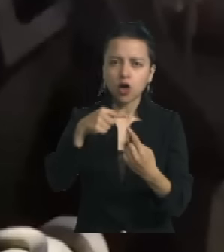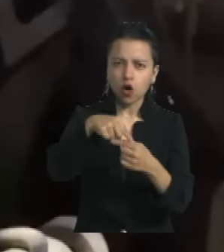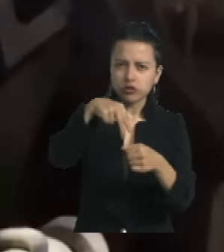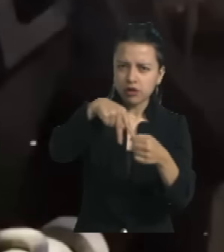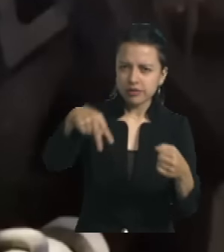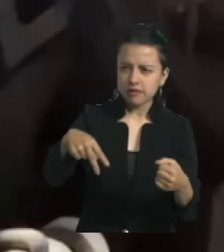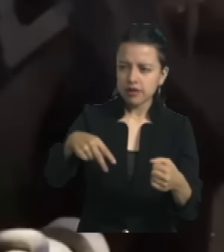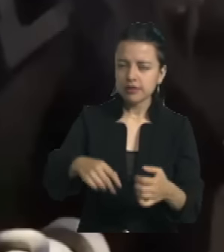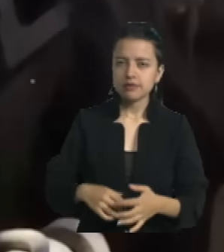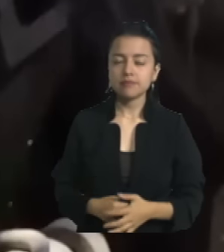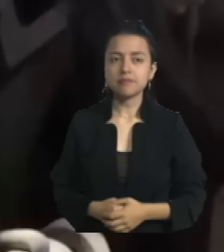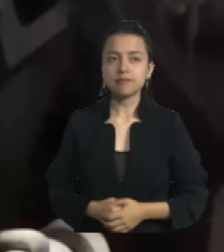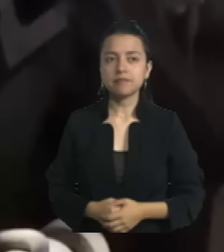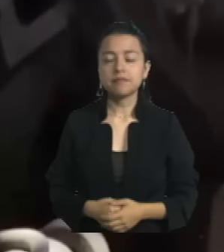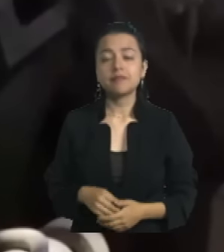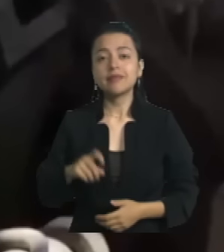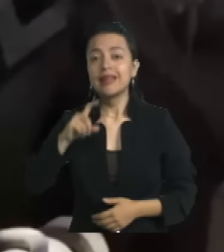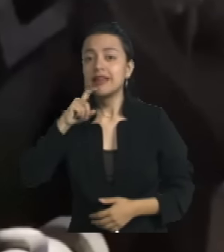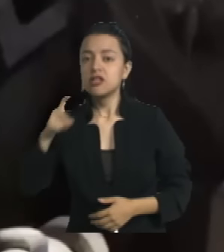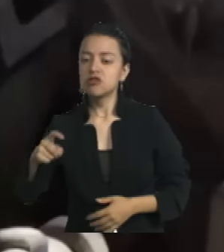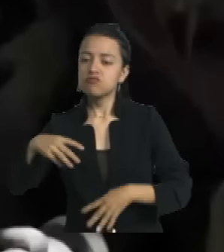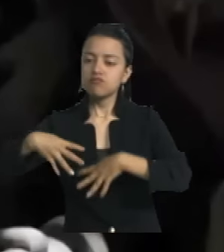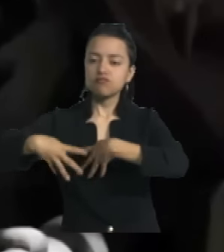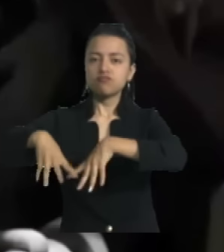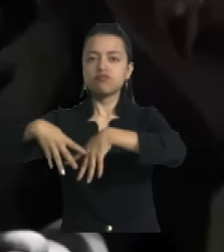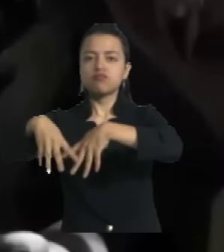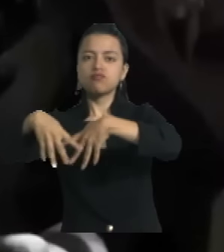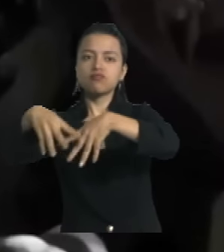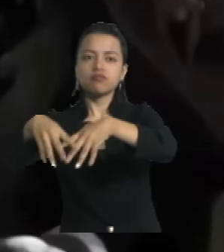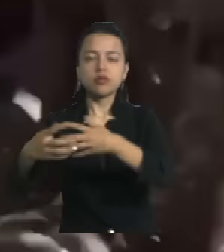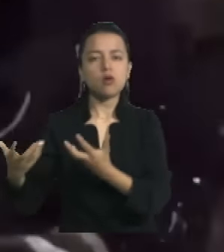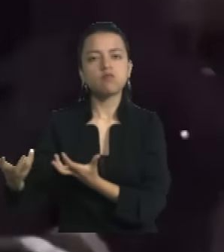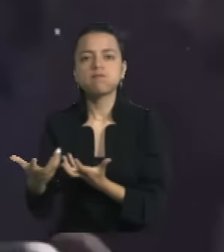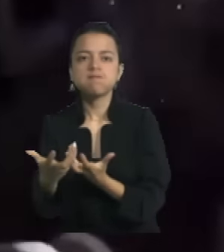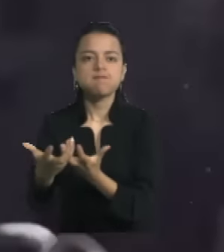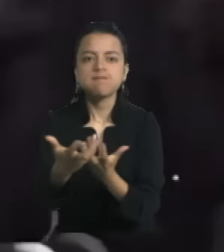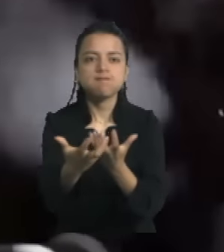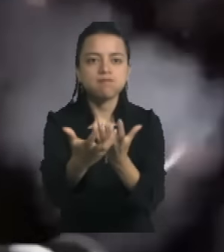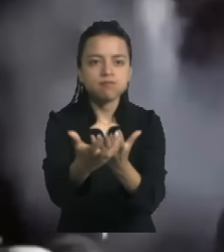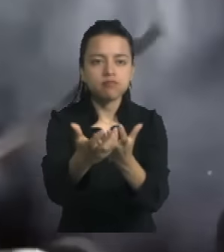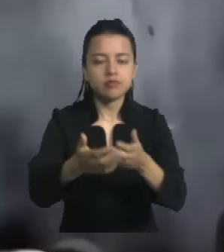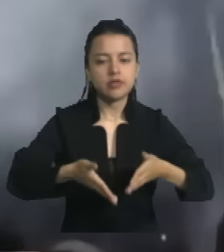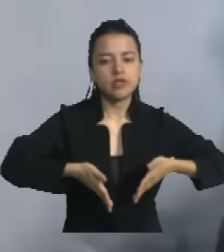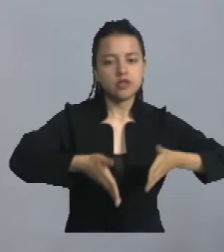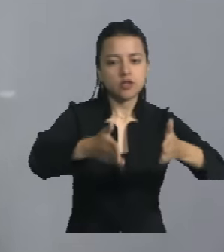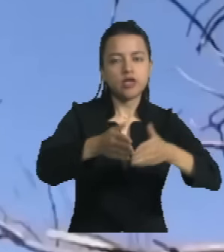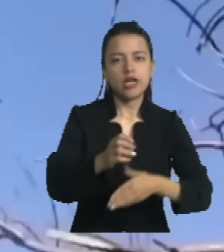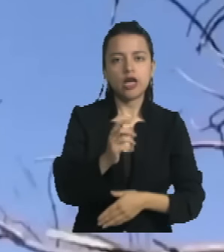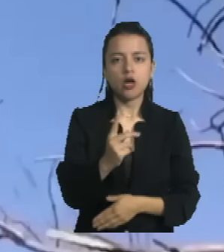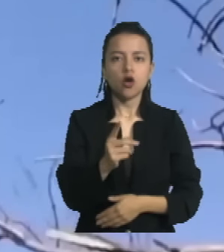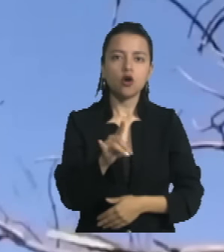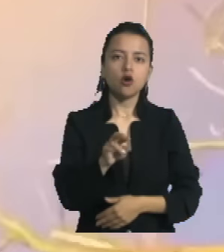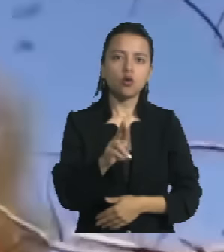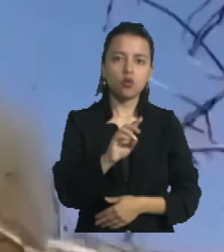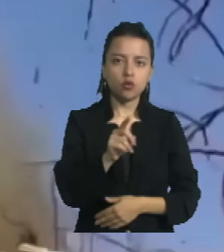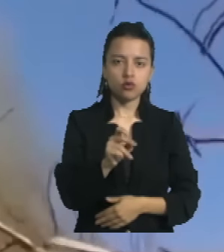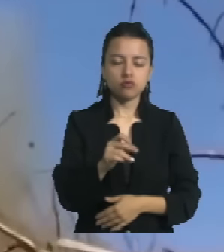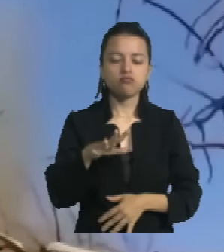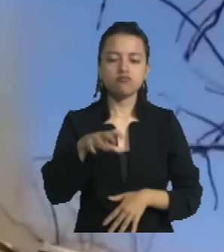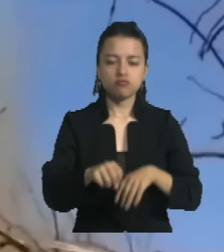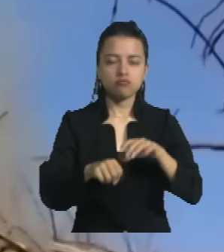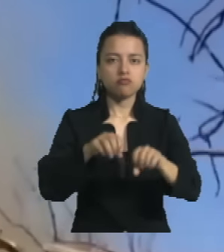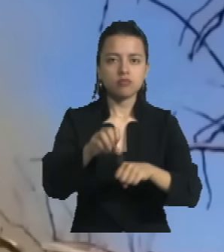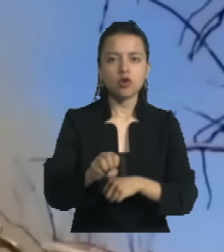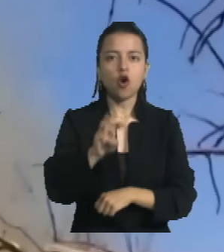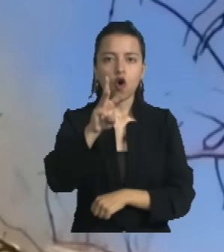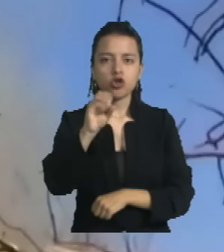Mientras tanto las tropas de kev prosiguen su asalto transfronterizo sin precedentes en la región de C donde afirman controlar más de 80